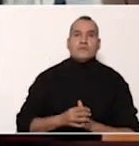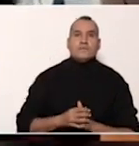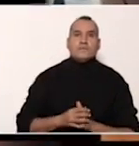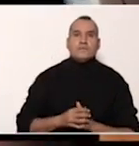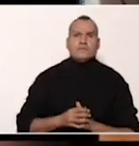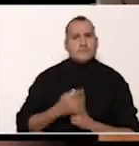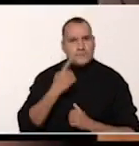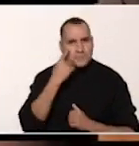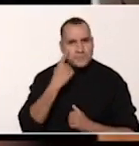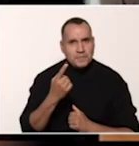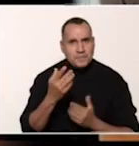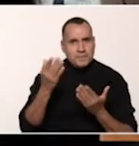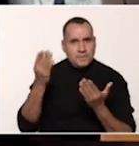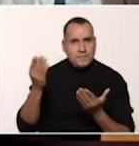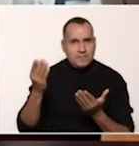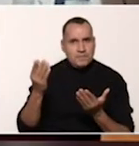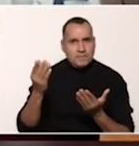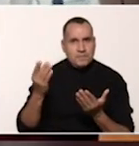Como pueden ver,